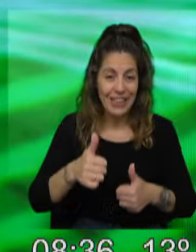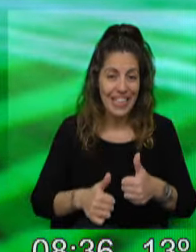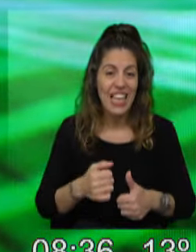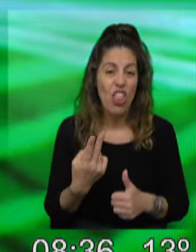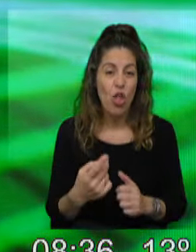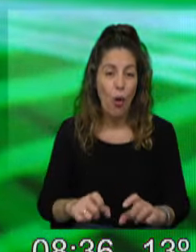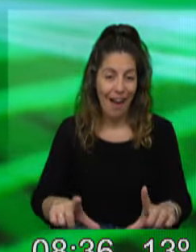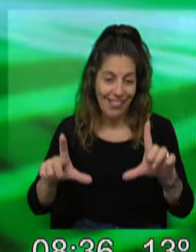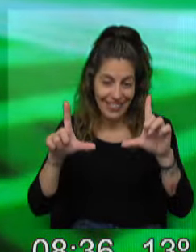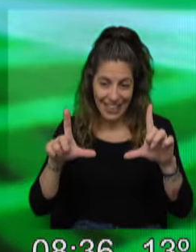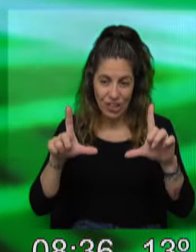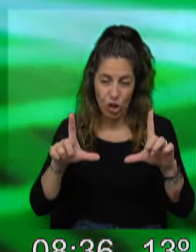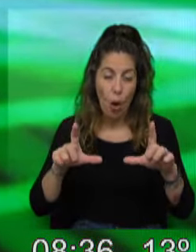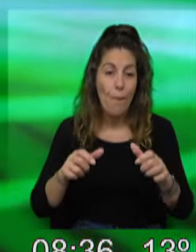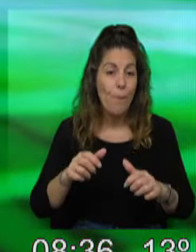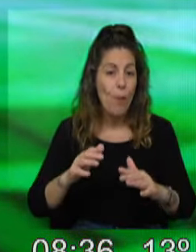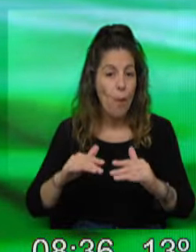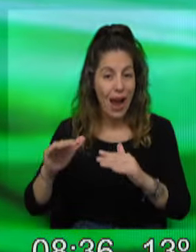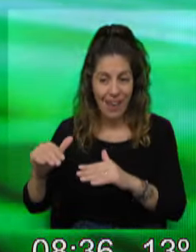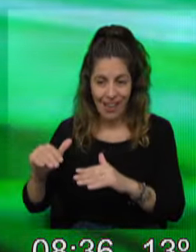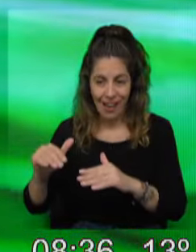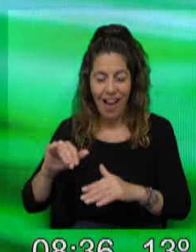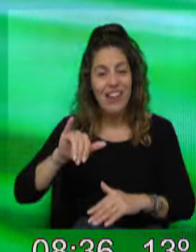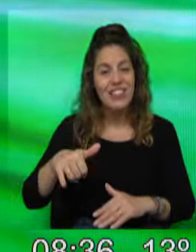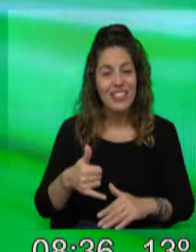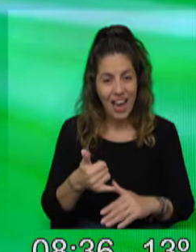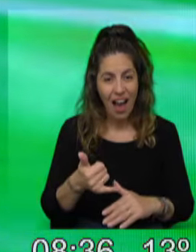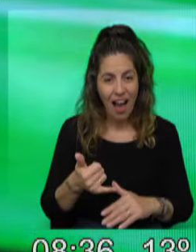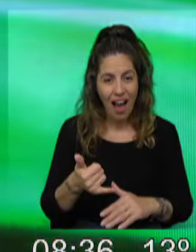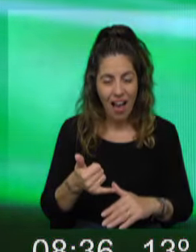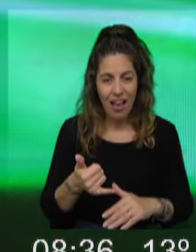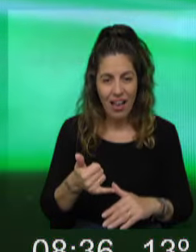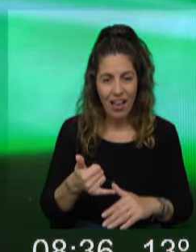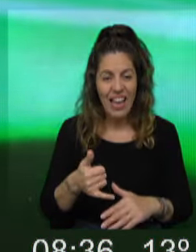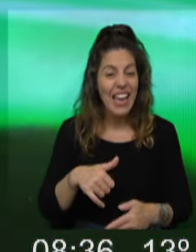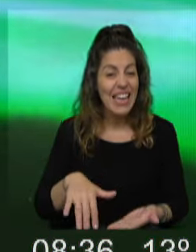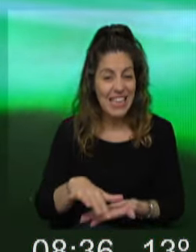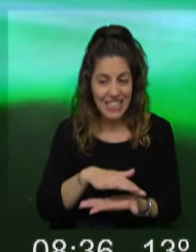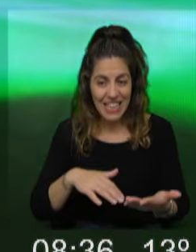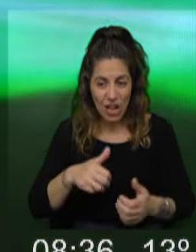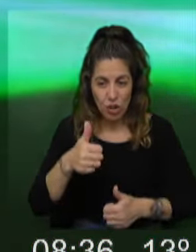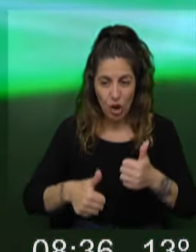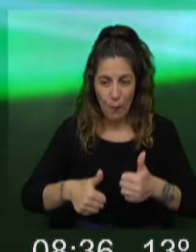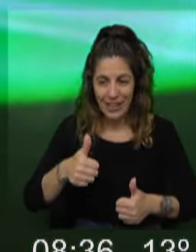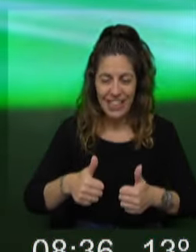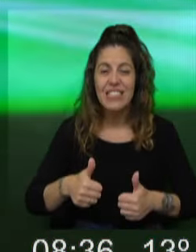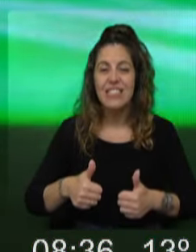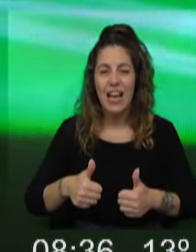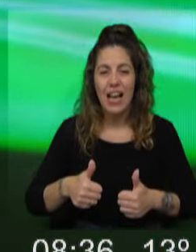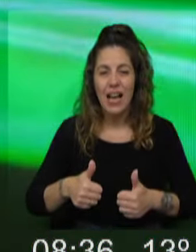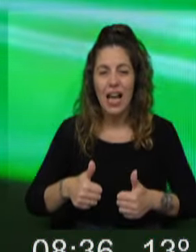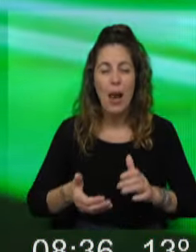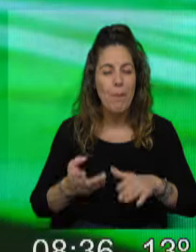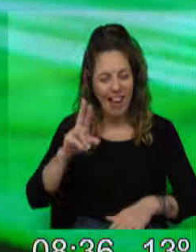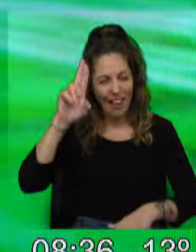dos candidatos que es muy muy pareja ya había exhibido este escenarios de de competencia Quizá el más